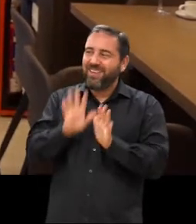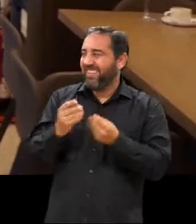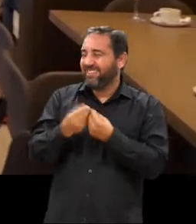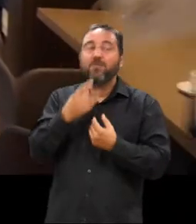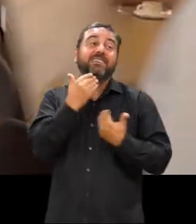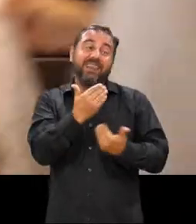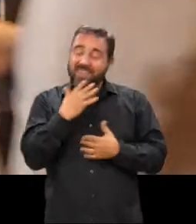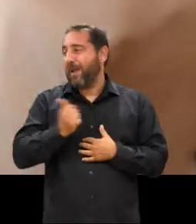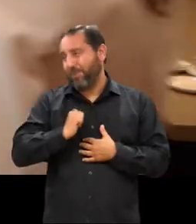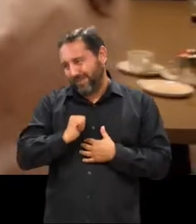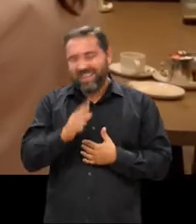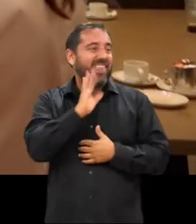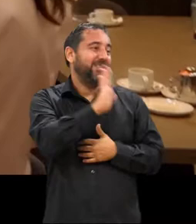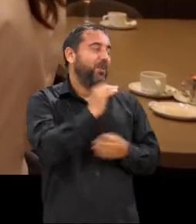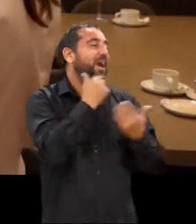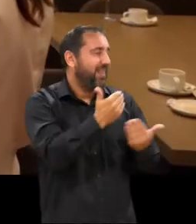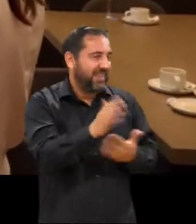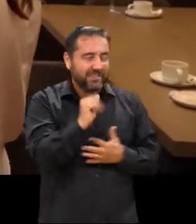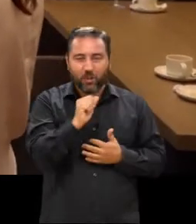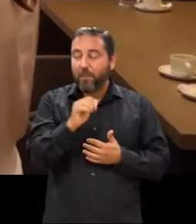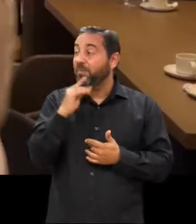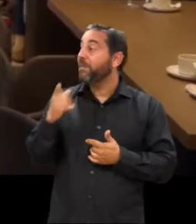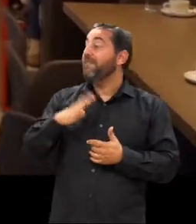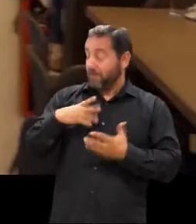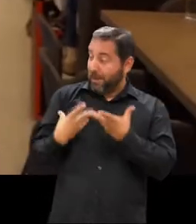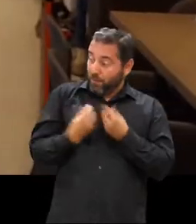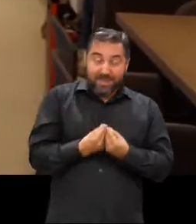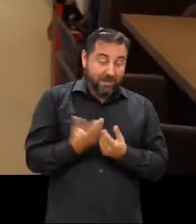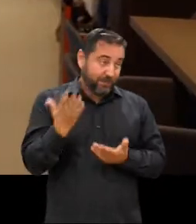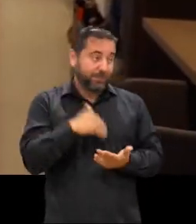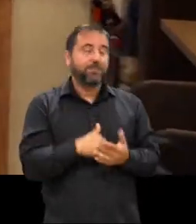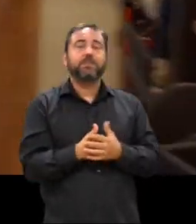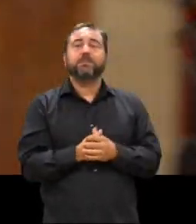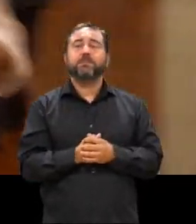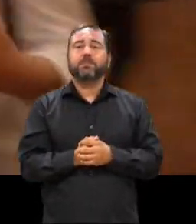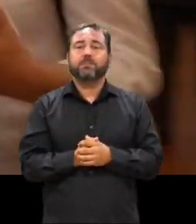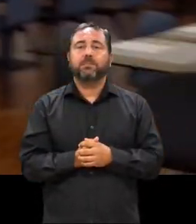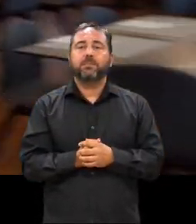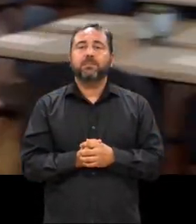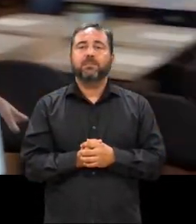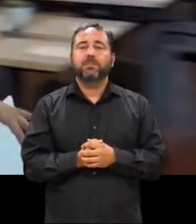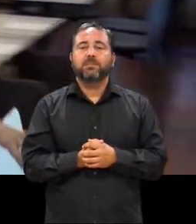con mi compañera. Muchas gracias, que aproveche. Venga, hasta luego. Buenos días. Hola. ¿Me acompaña? Sí.